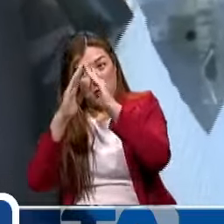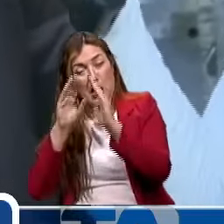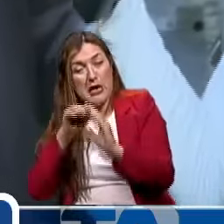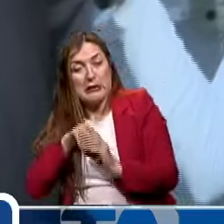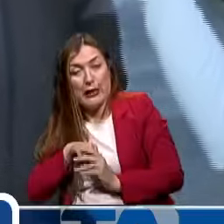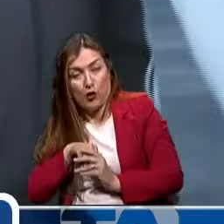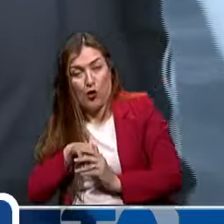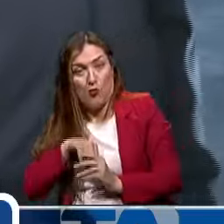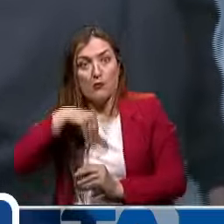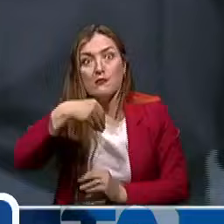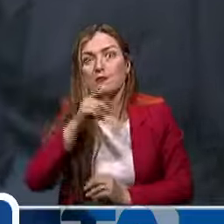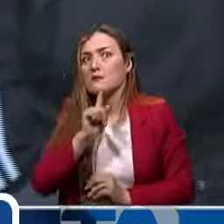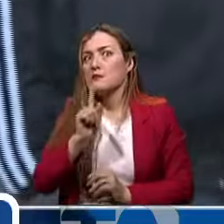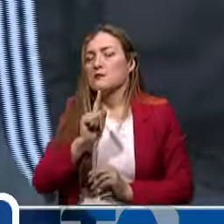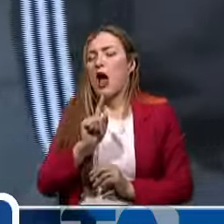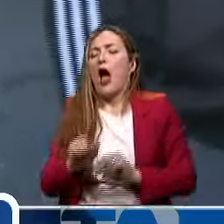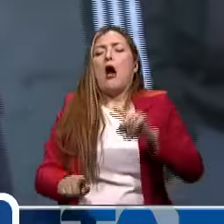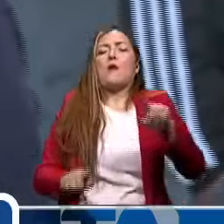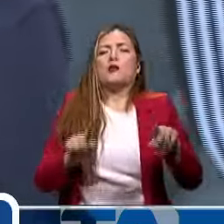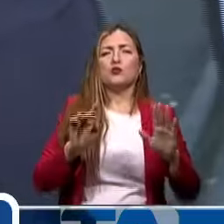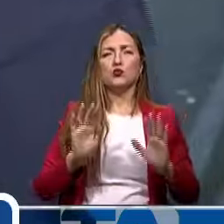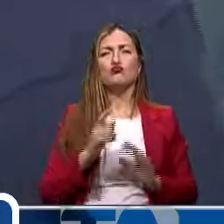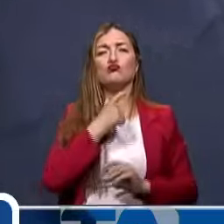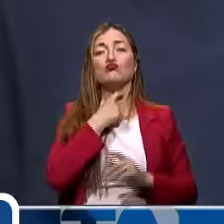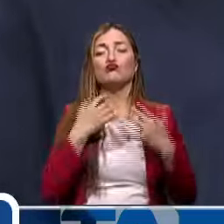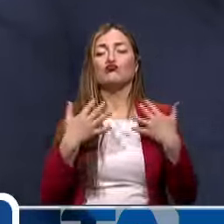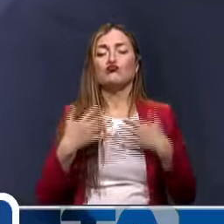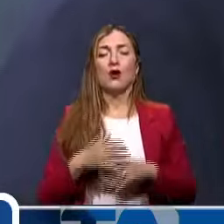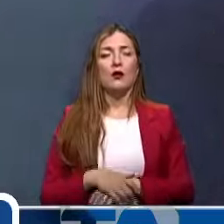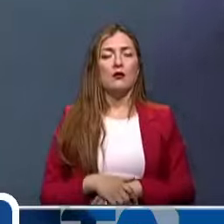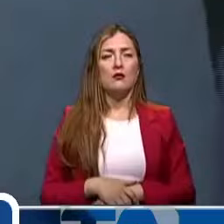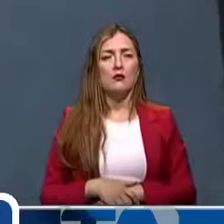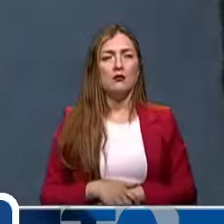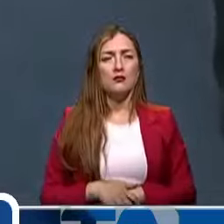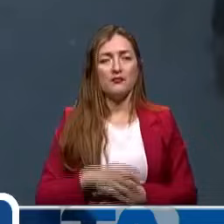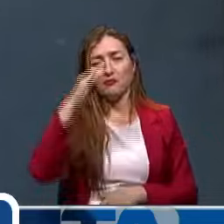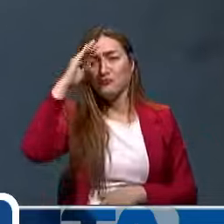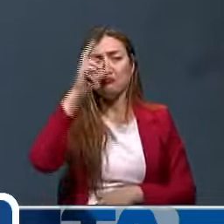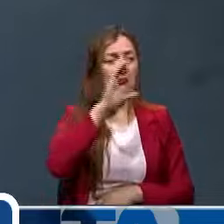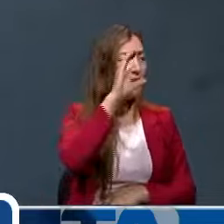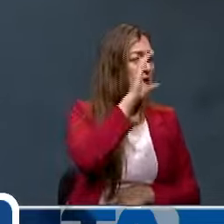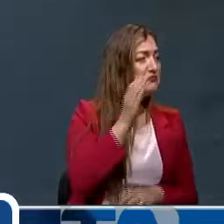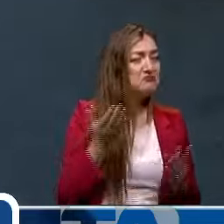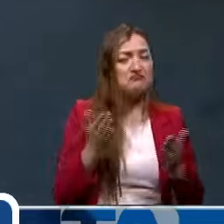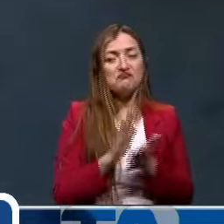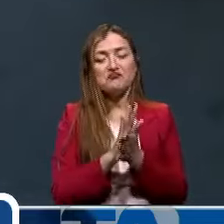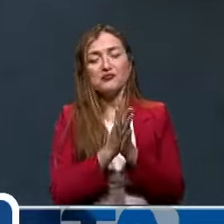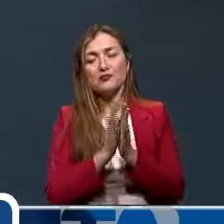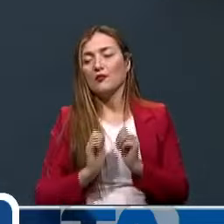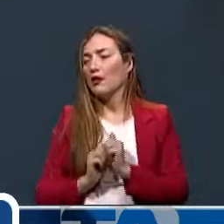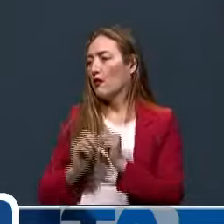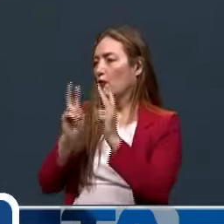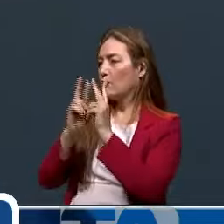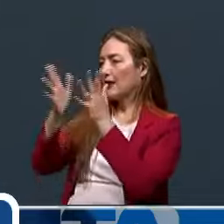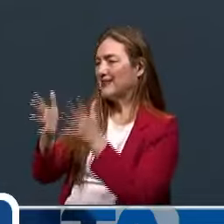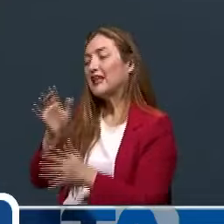que hay, así, pero de que se hemos salido no hemos encontrado nada. Vecina, buenos días. Ustedes nos